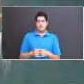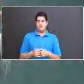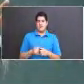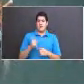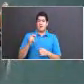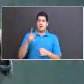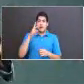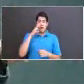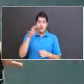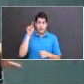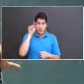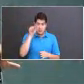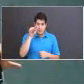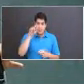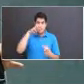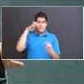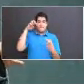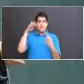Él ya lo ve usted perfecto.